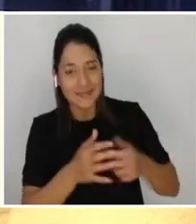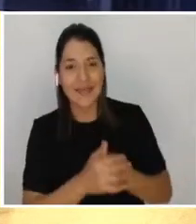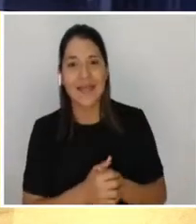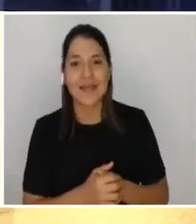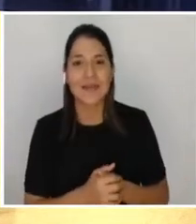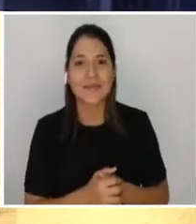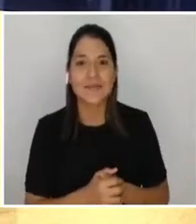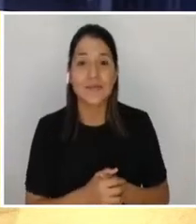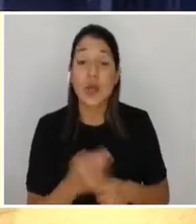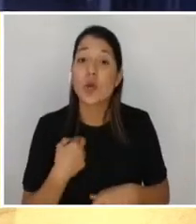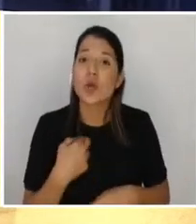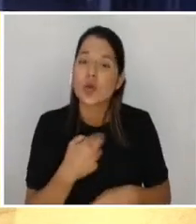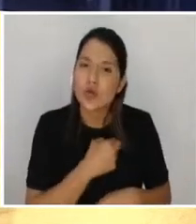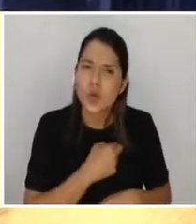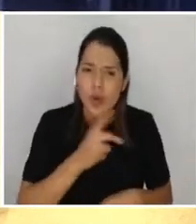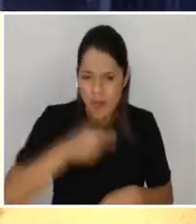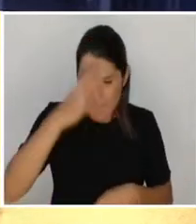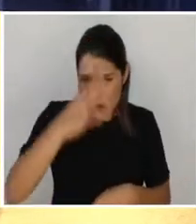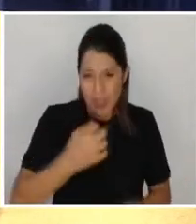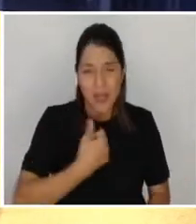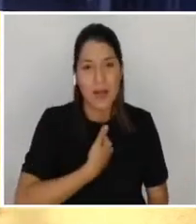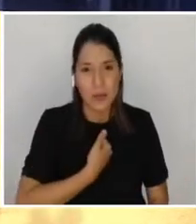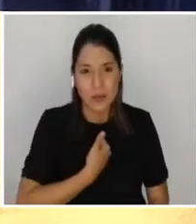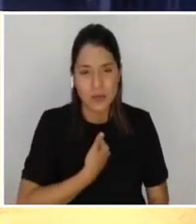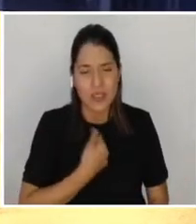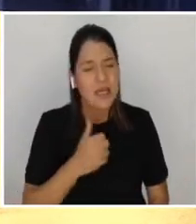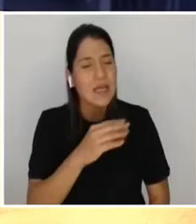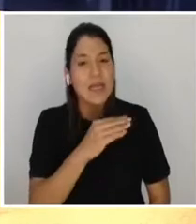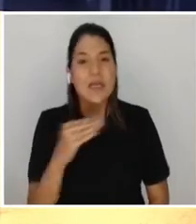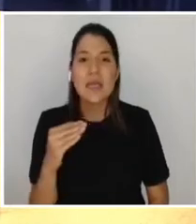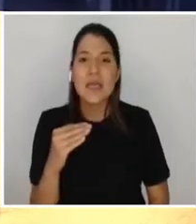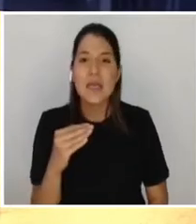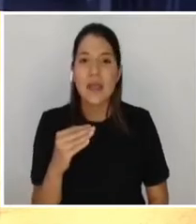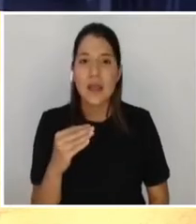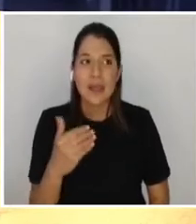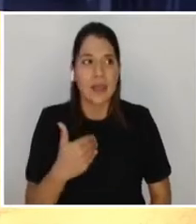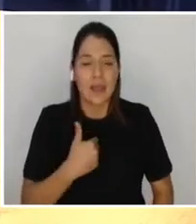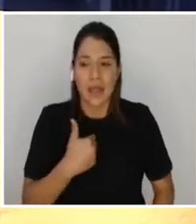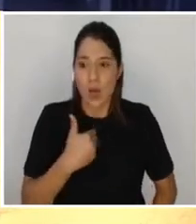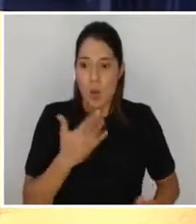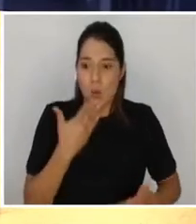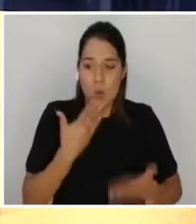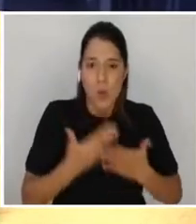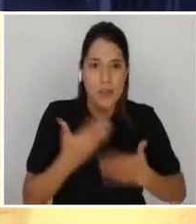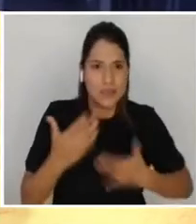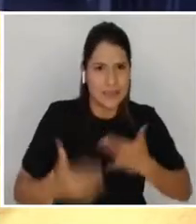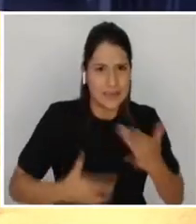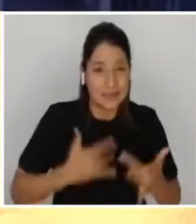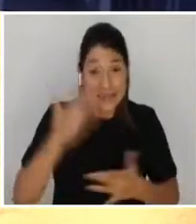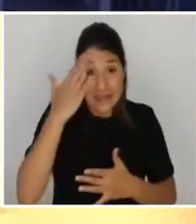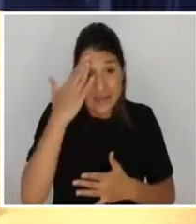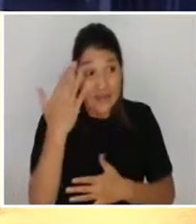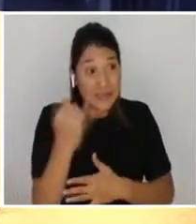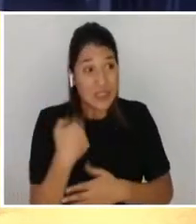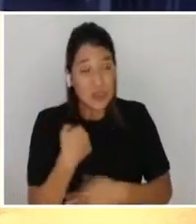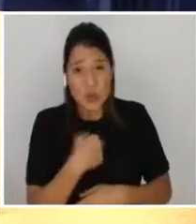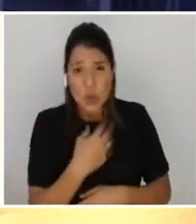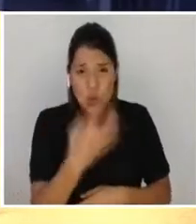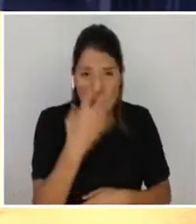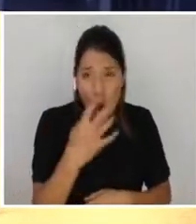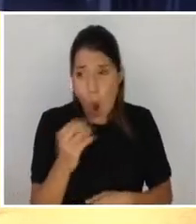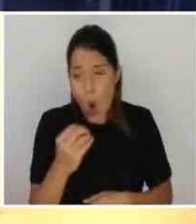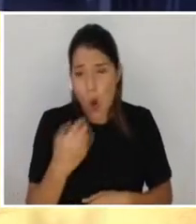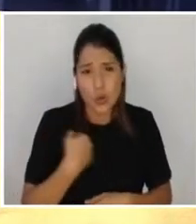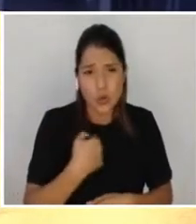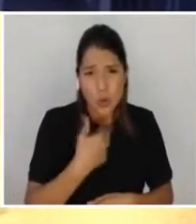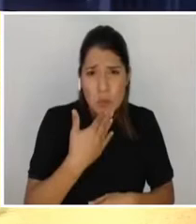nosotros debemos de creérselo, ¿verdad? Y tener un buen espíritu, ¿verdad? Saber que si nosotros estamos enojados o estamos mal, vamos a